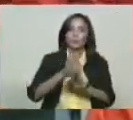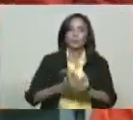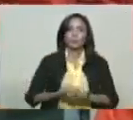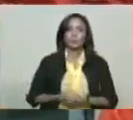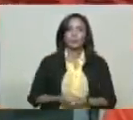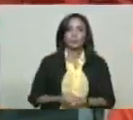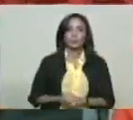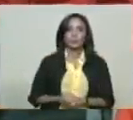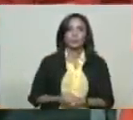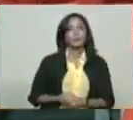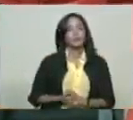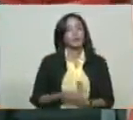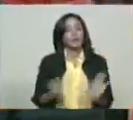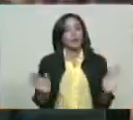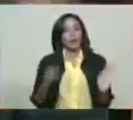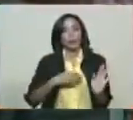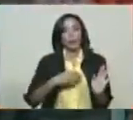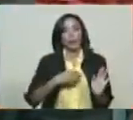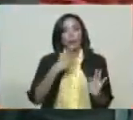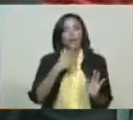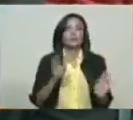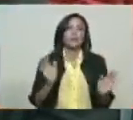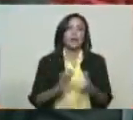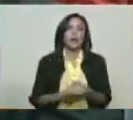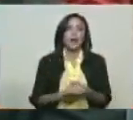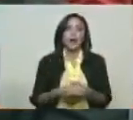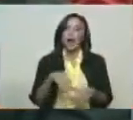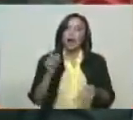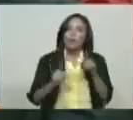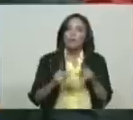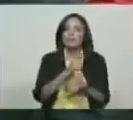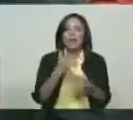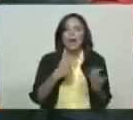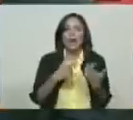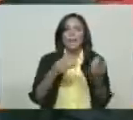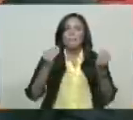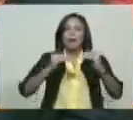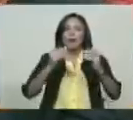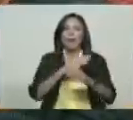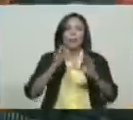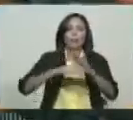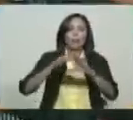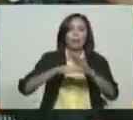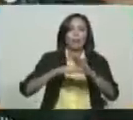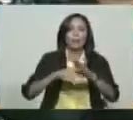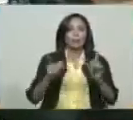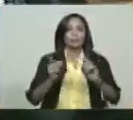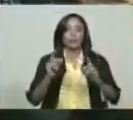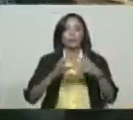Estas cosas no podemos decir a veces ni una palabra de más, porque la guerra es inclemente.